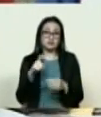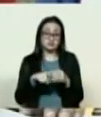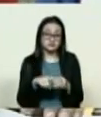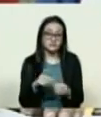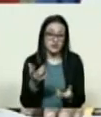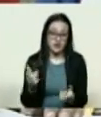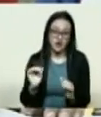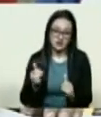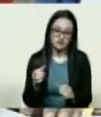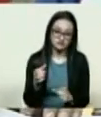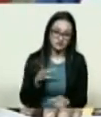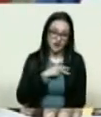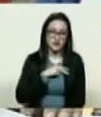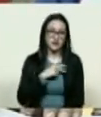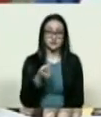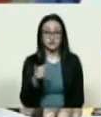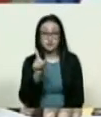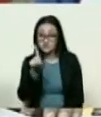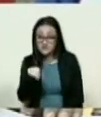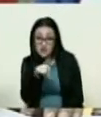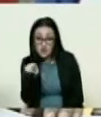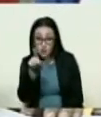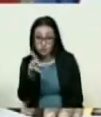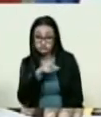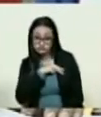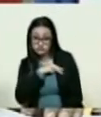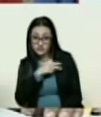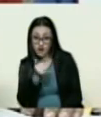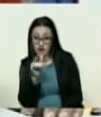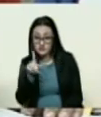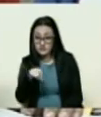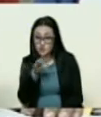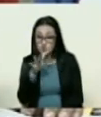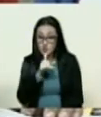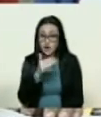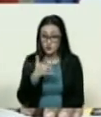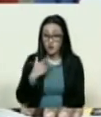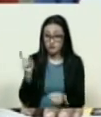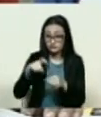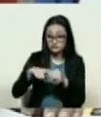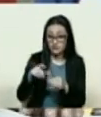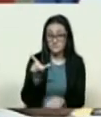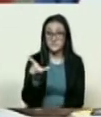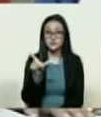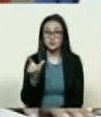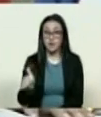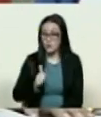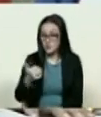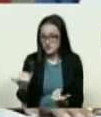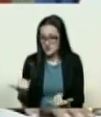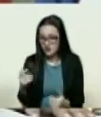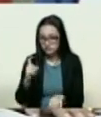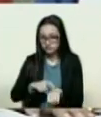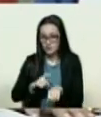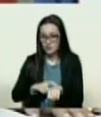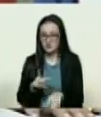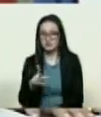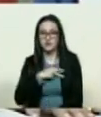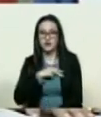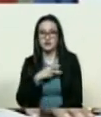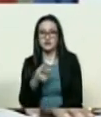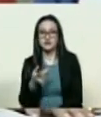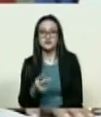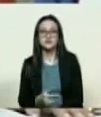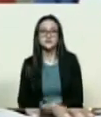vaya y saque su carnet. Usted no es militante, pero quiere pertenecer al Partido Socialista Unido de Venezuela, aproveche que este es el momento. Mira, una